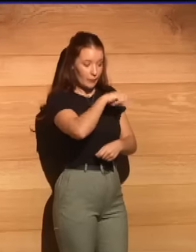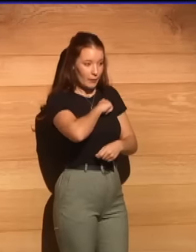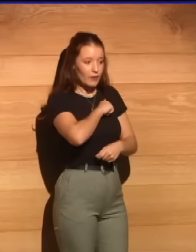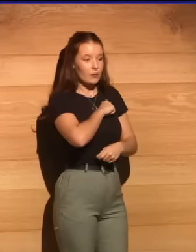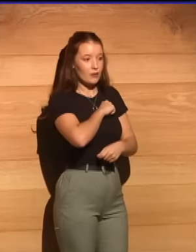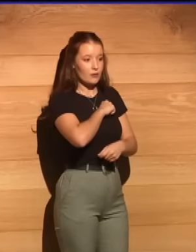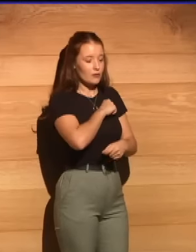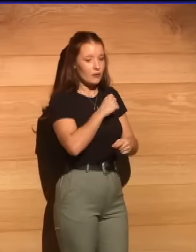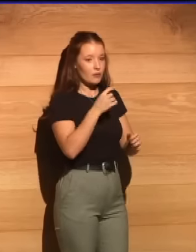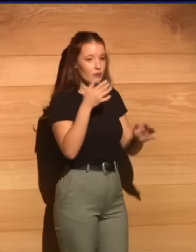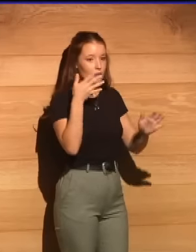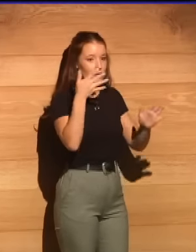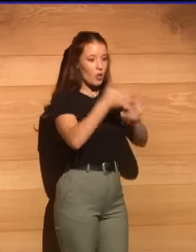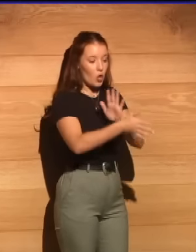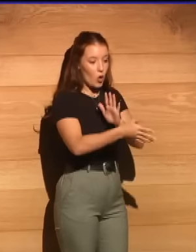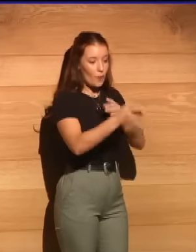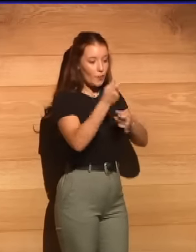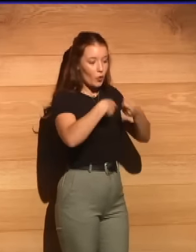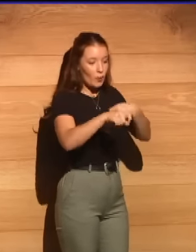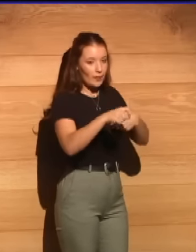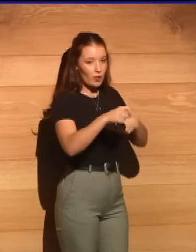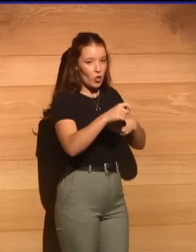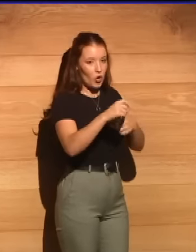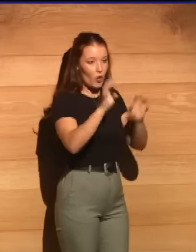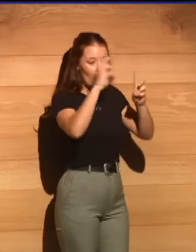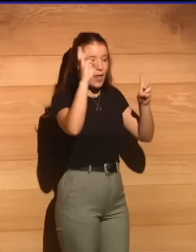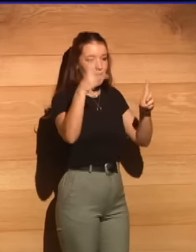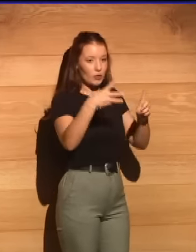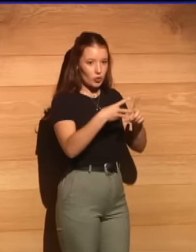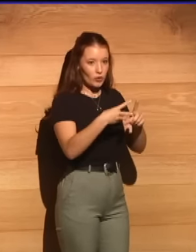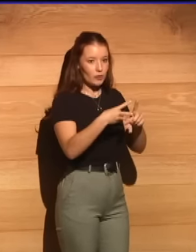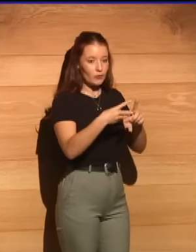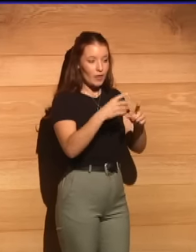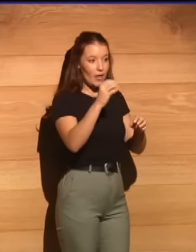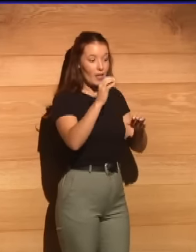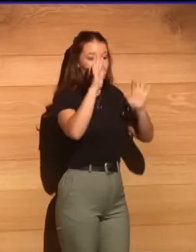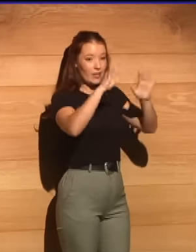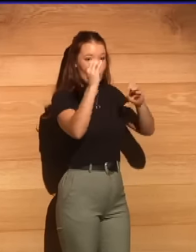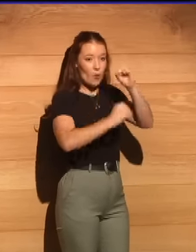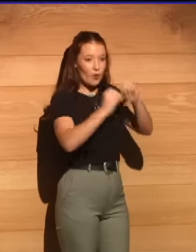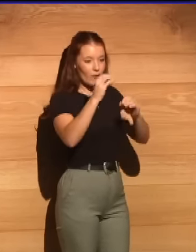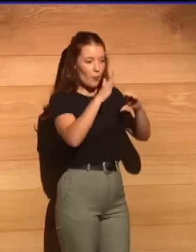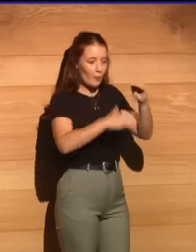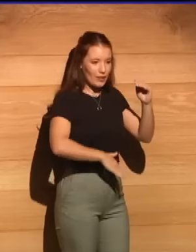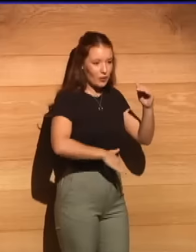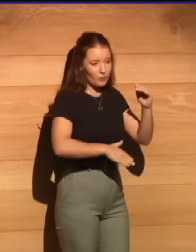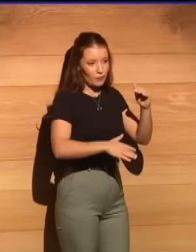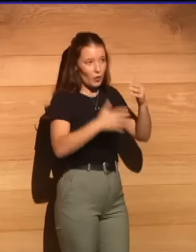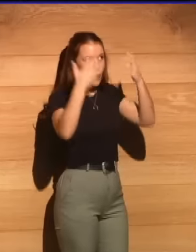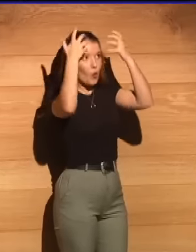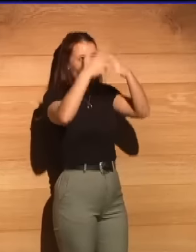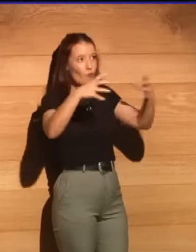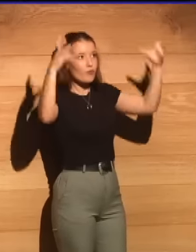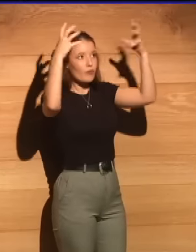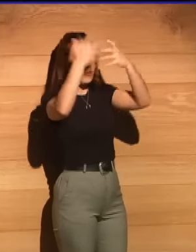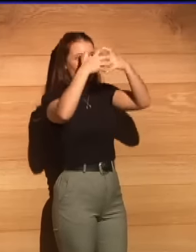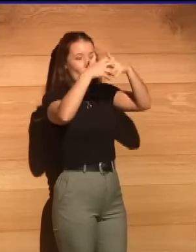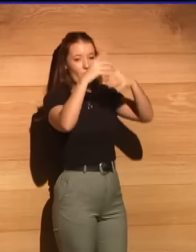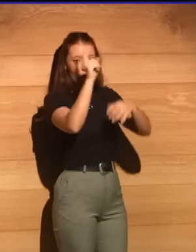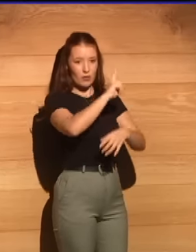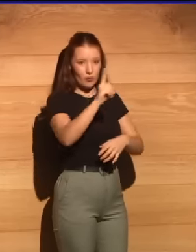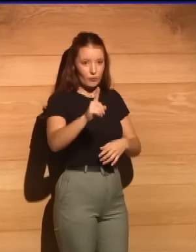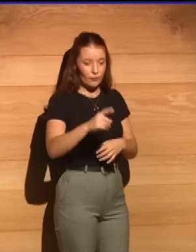9% está en comercio electrónico, menos de un 10% utiliza procesamiento en la nube. Es decir, tenemos un gap muy importante allí que sabemos